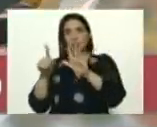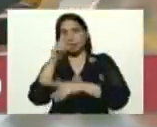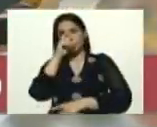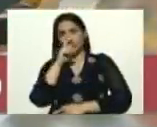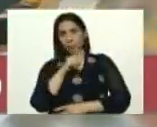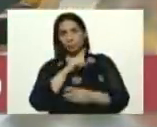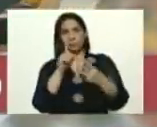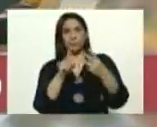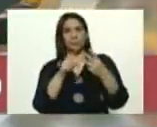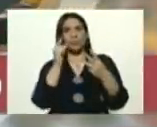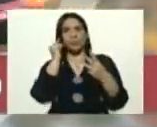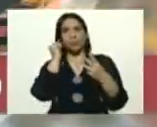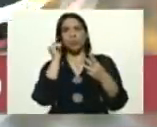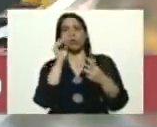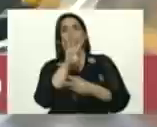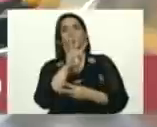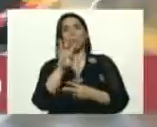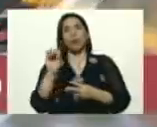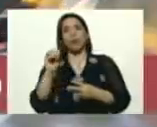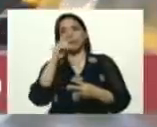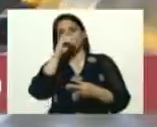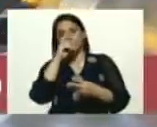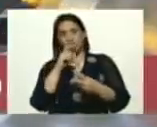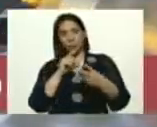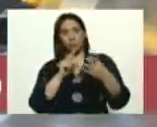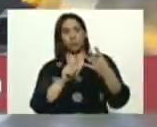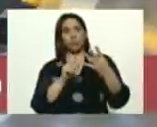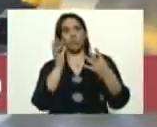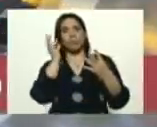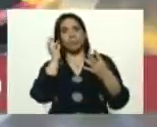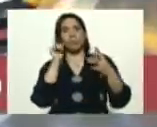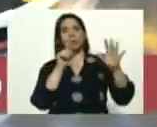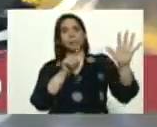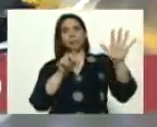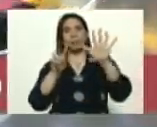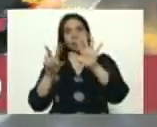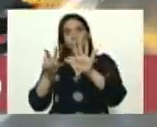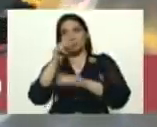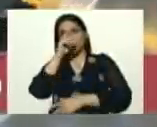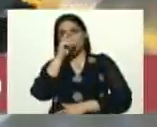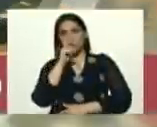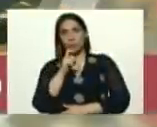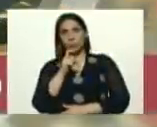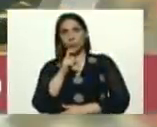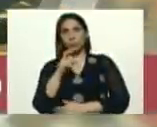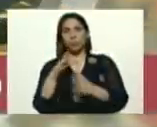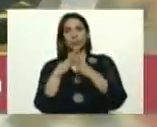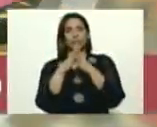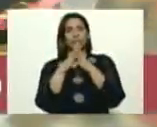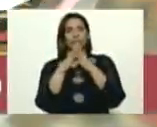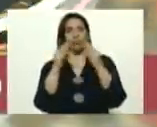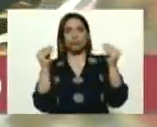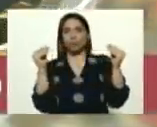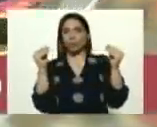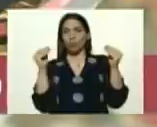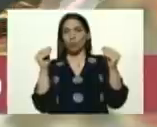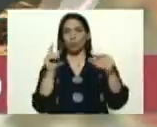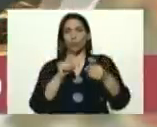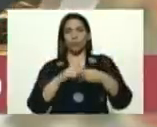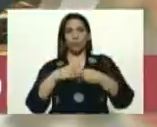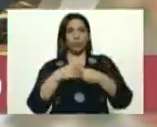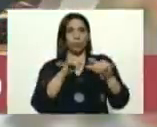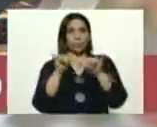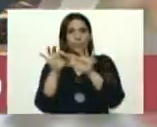años, una mujer de 40 años y una mujer de 67 años, todos pertenecientes a un